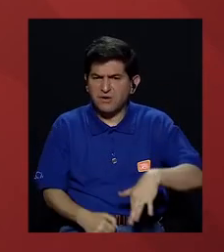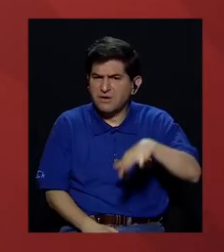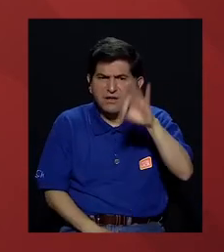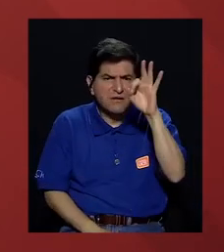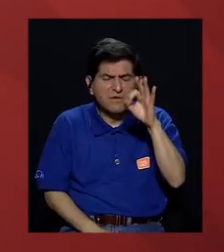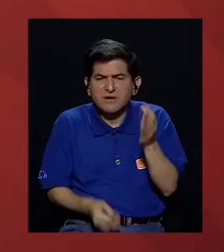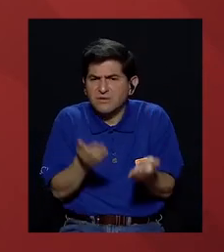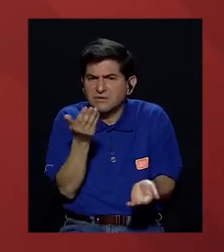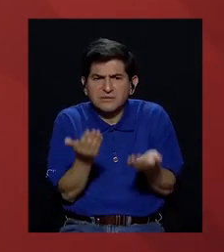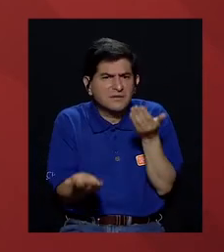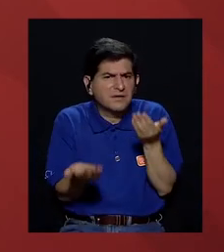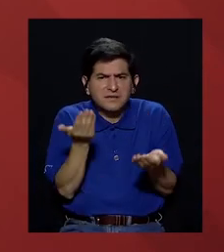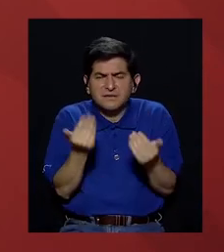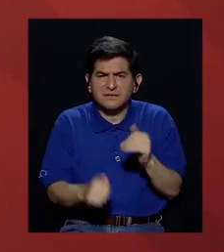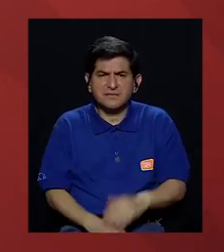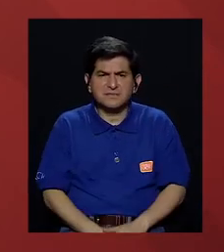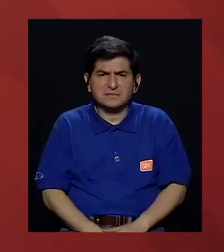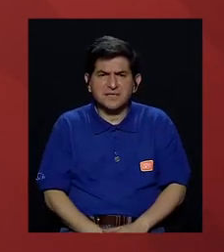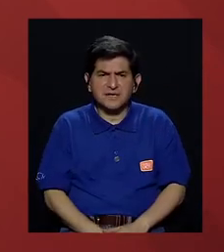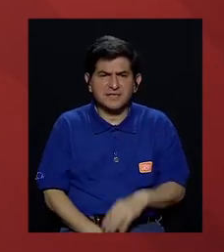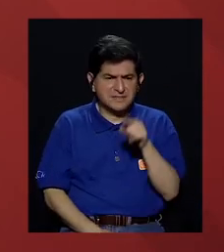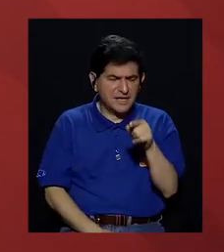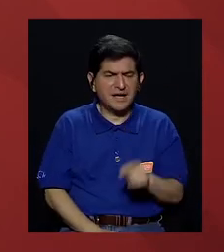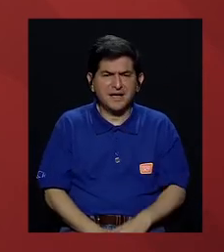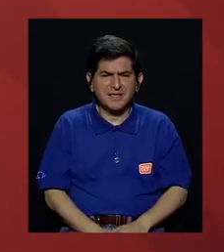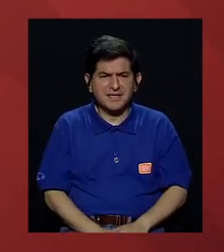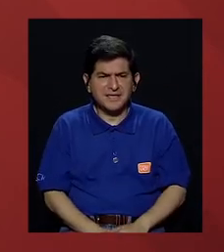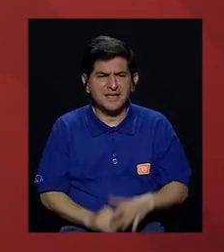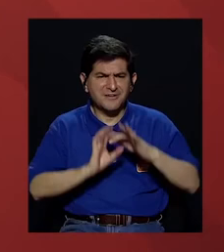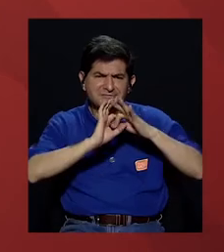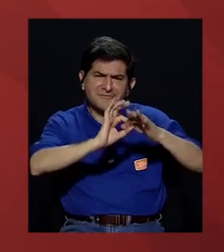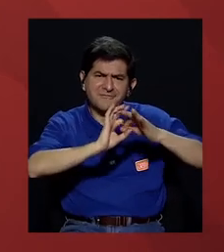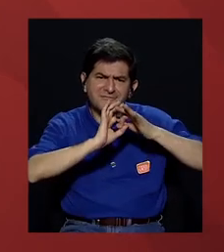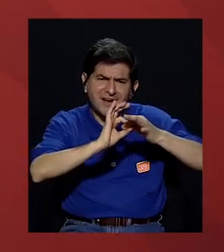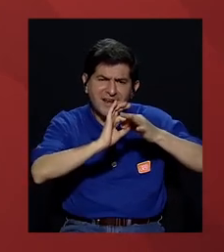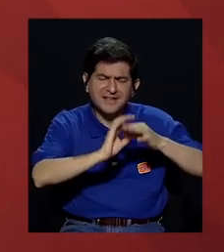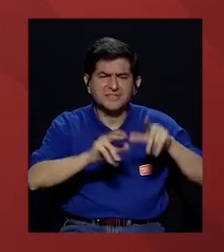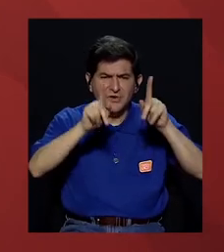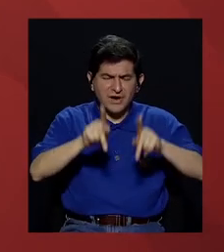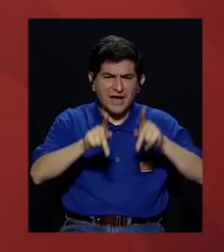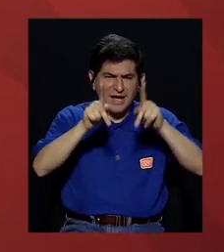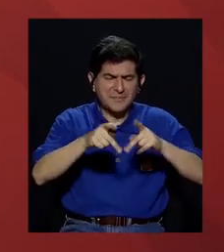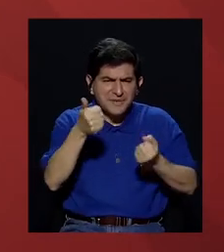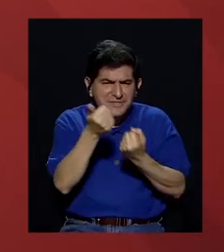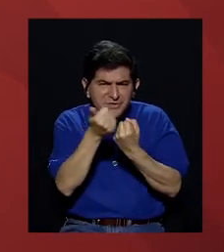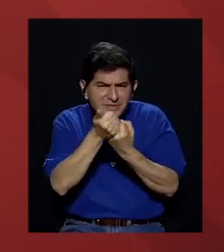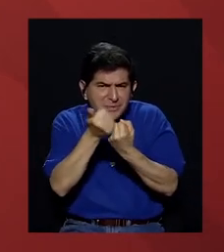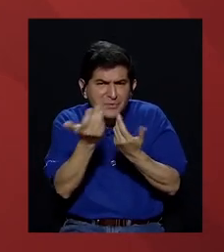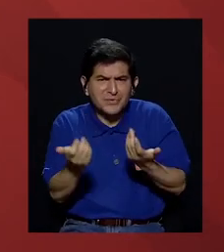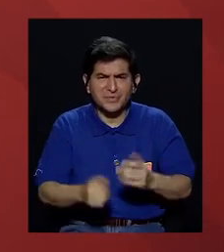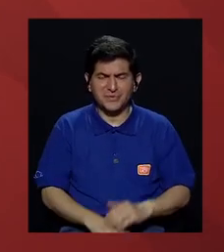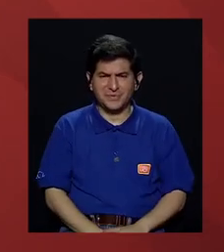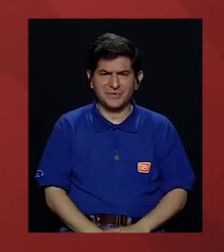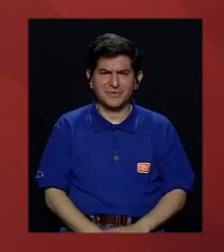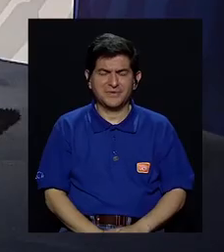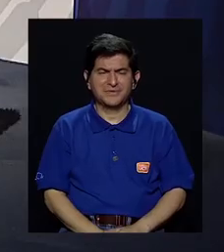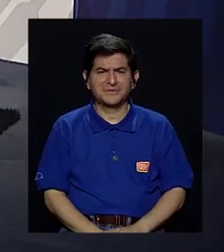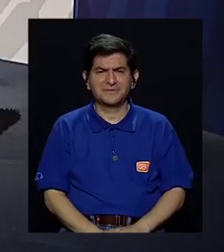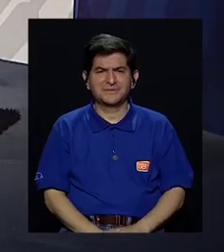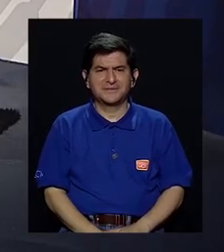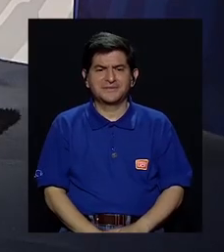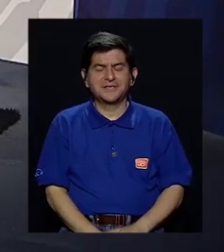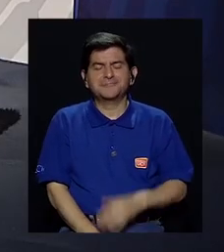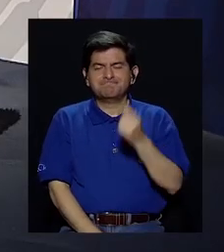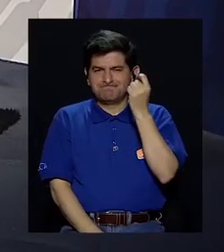encontrado con responsabilidad una correlación con su audiencia de fanáticos en este caso es que